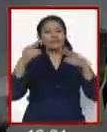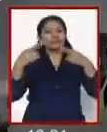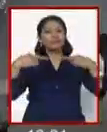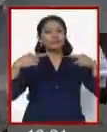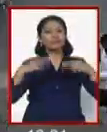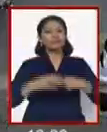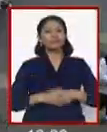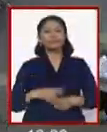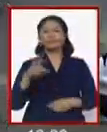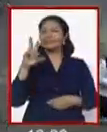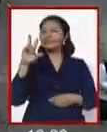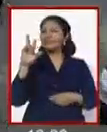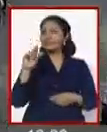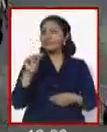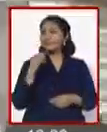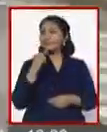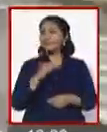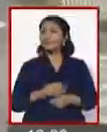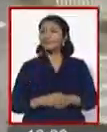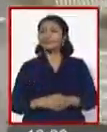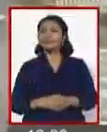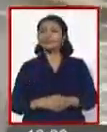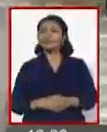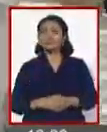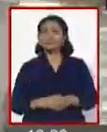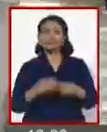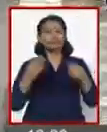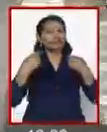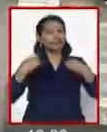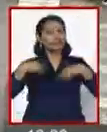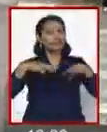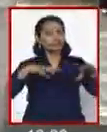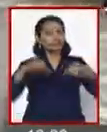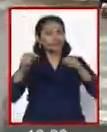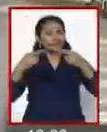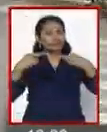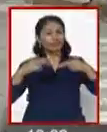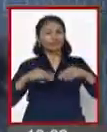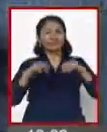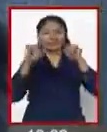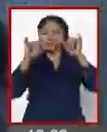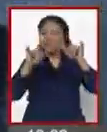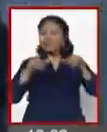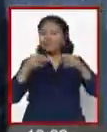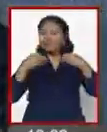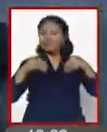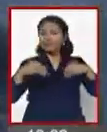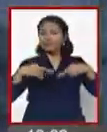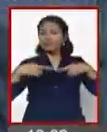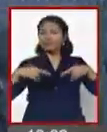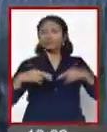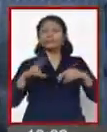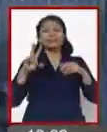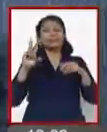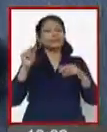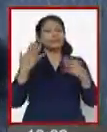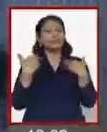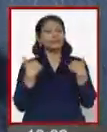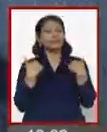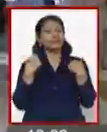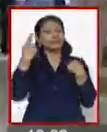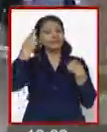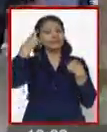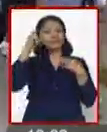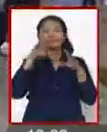Ramada, que nosotros no vamos a irnos a la Ramada porque ese mercado no tiene las condiciones para